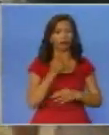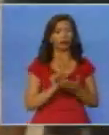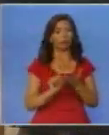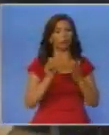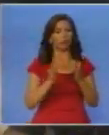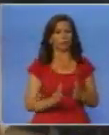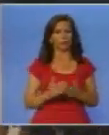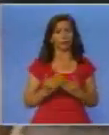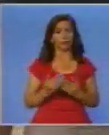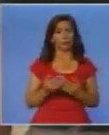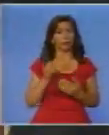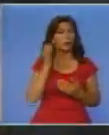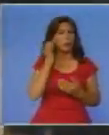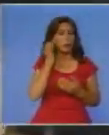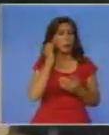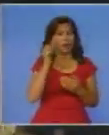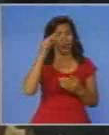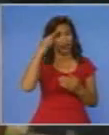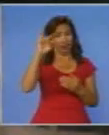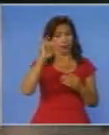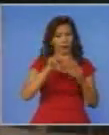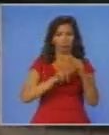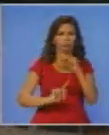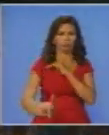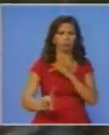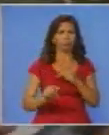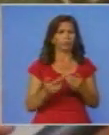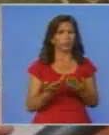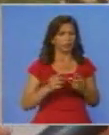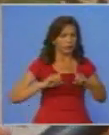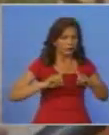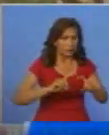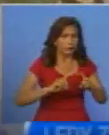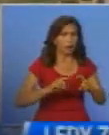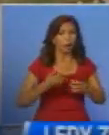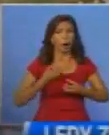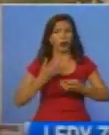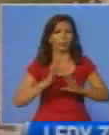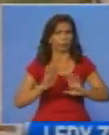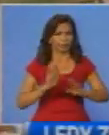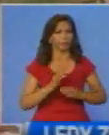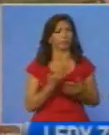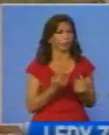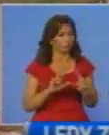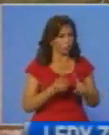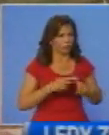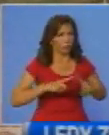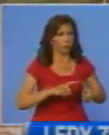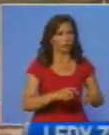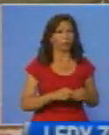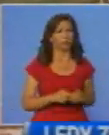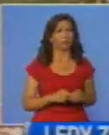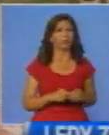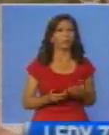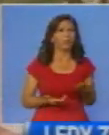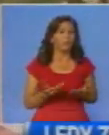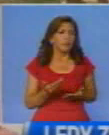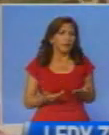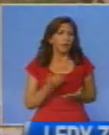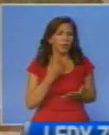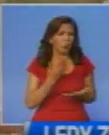detalles de la investigación de la fuga de la haitiana. A veces este tipo de actos, ya caen en la ridiculez de cómo